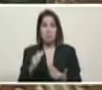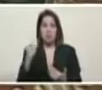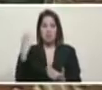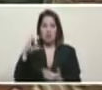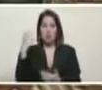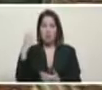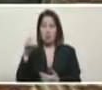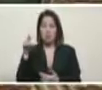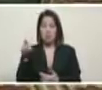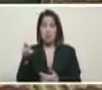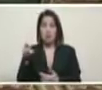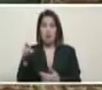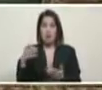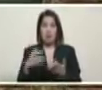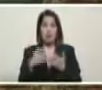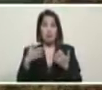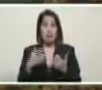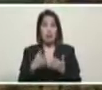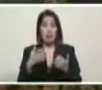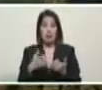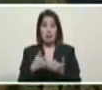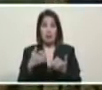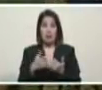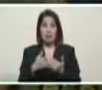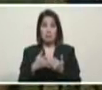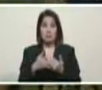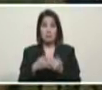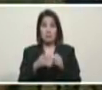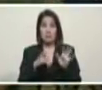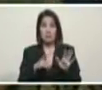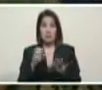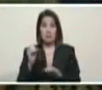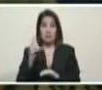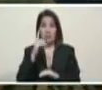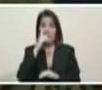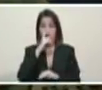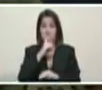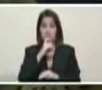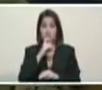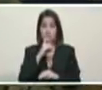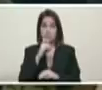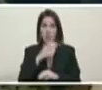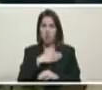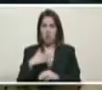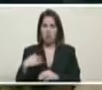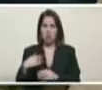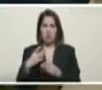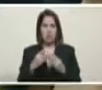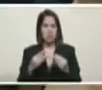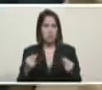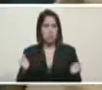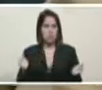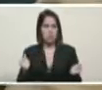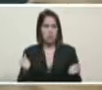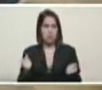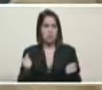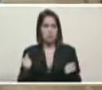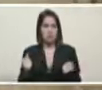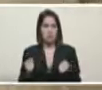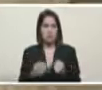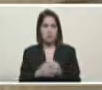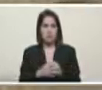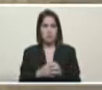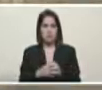Colombia tiene una guerra de 70 años que no han querido resolver.